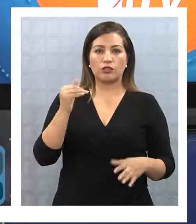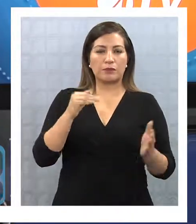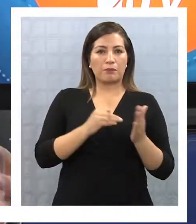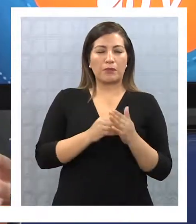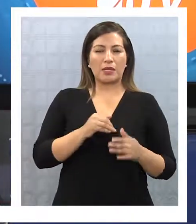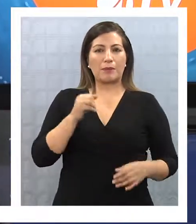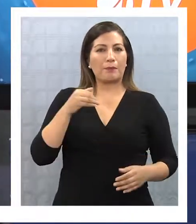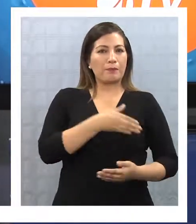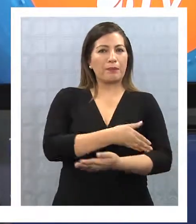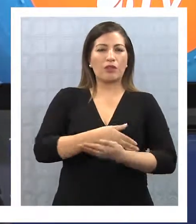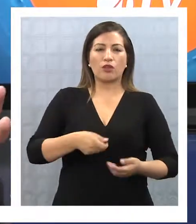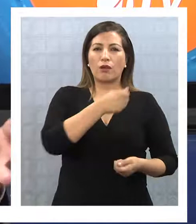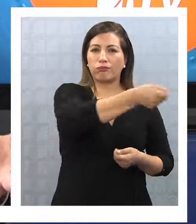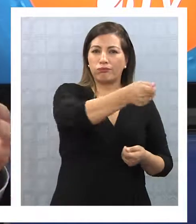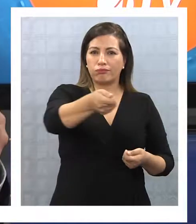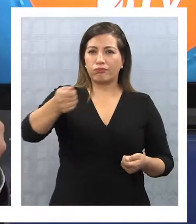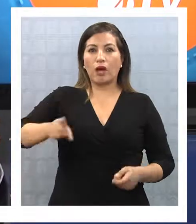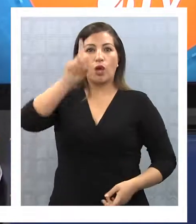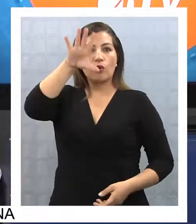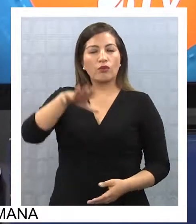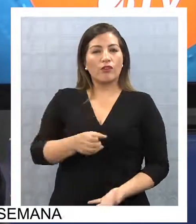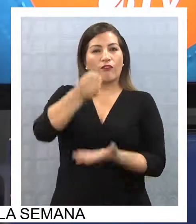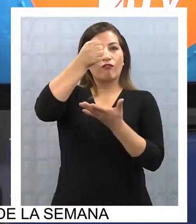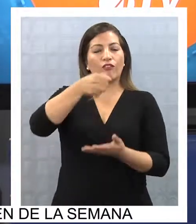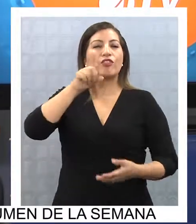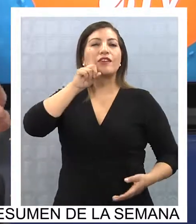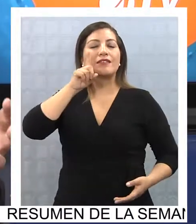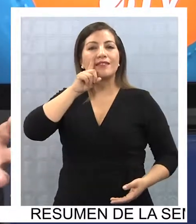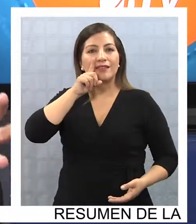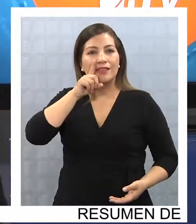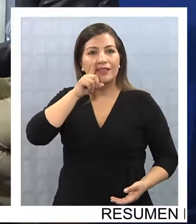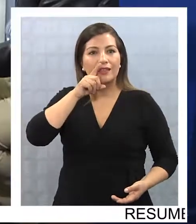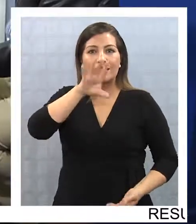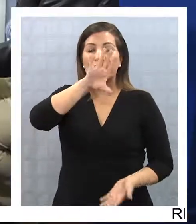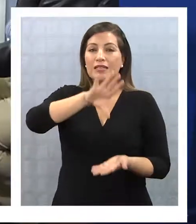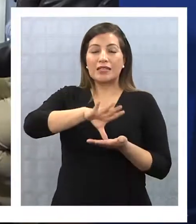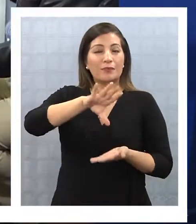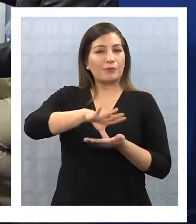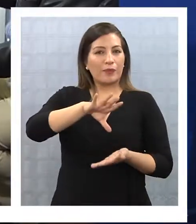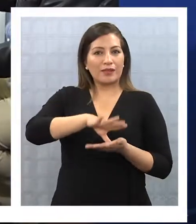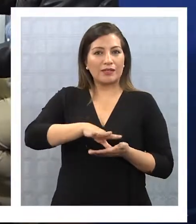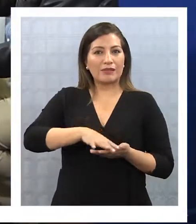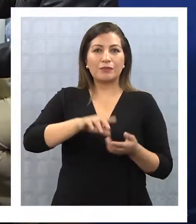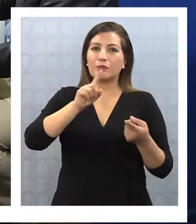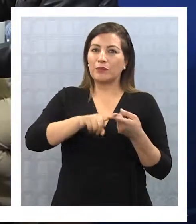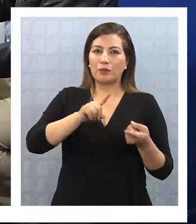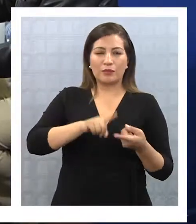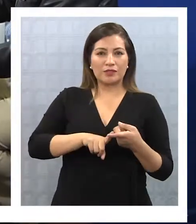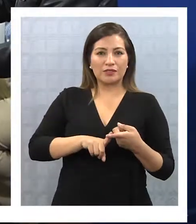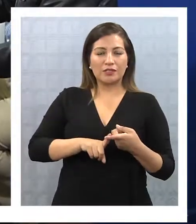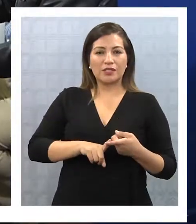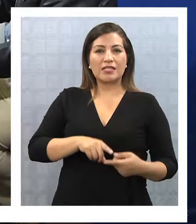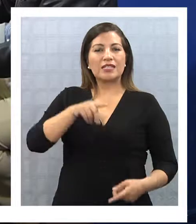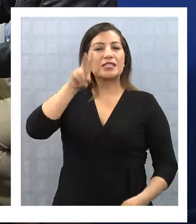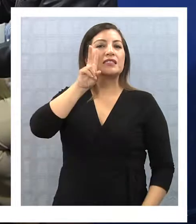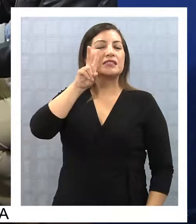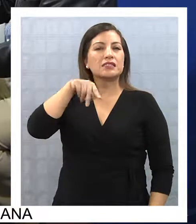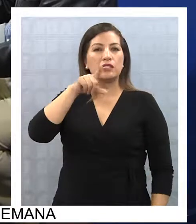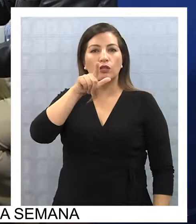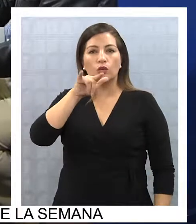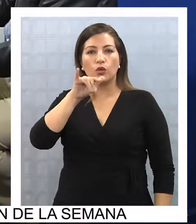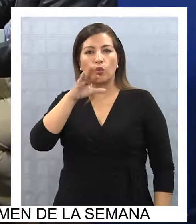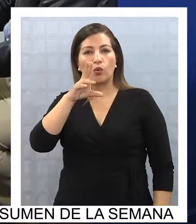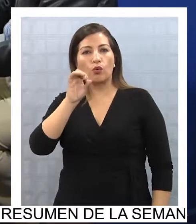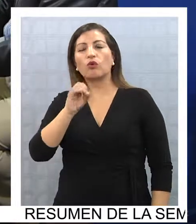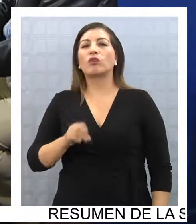millones de pesos en estos 20 años y es el único fondo que tiene nuestro país de participación en materias ambientales para organizaciones sin fines de lucro, comunitarias, juntas